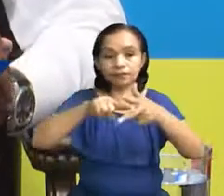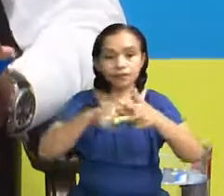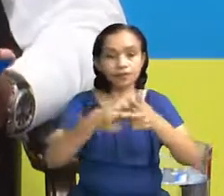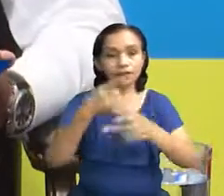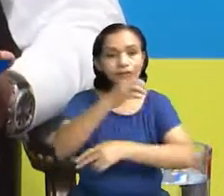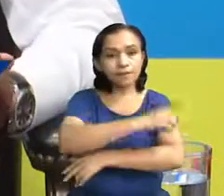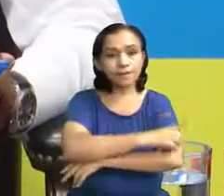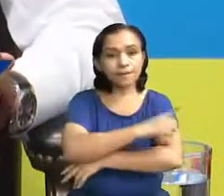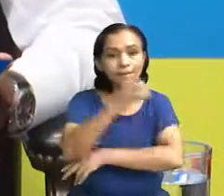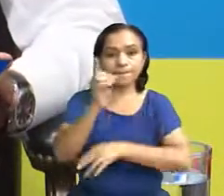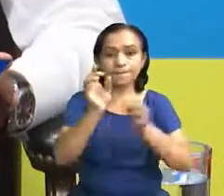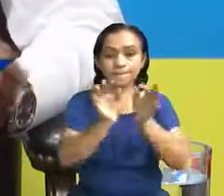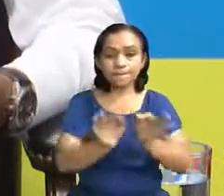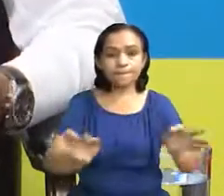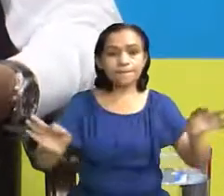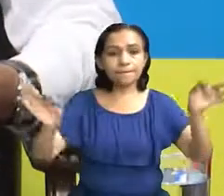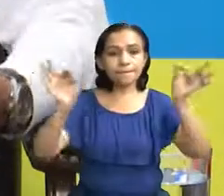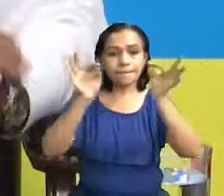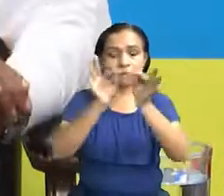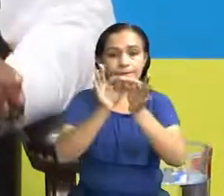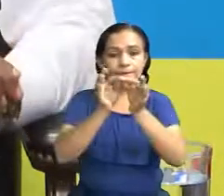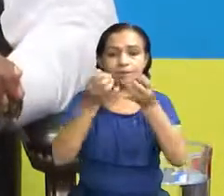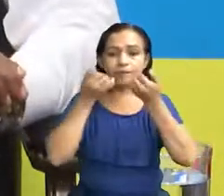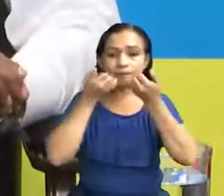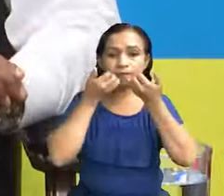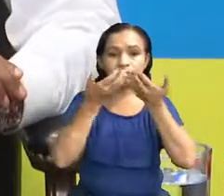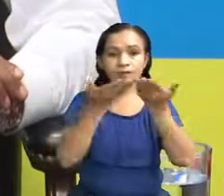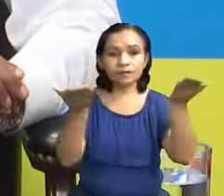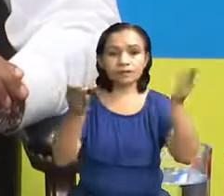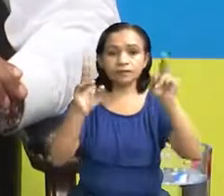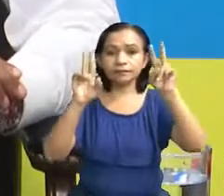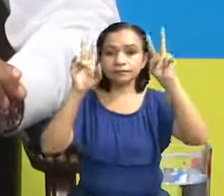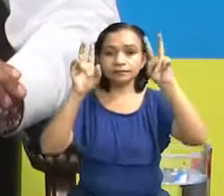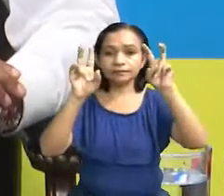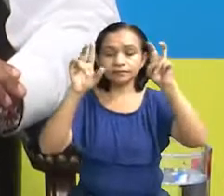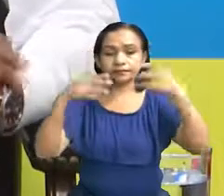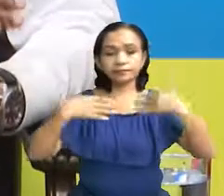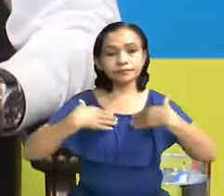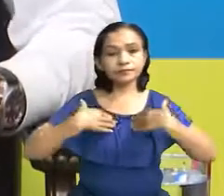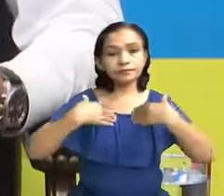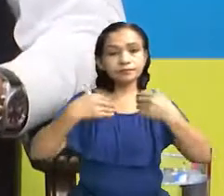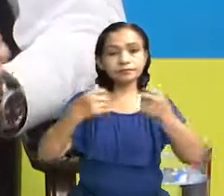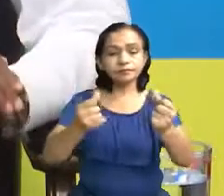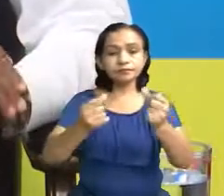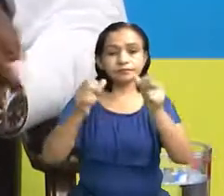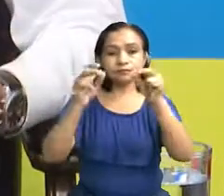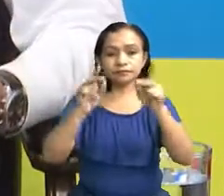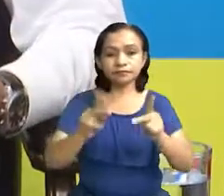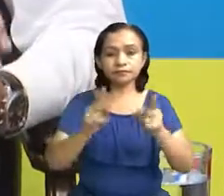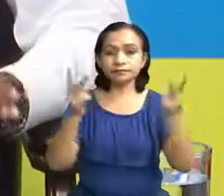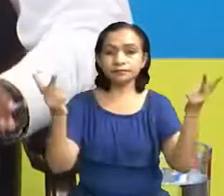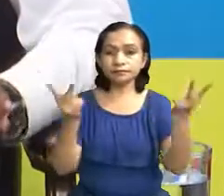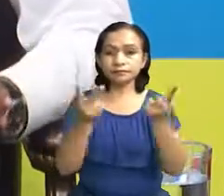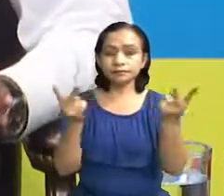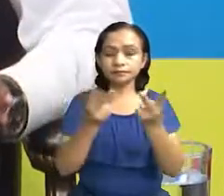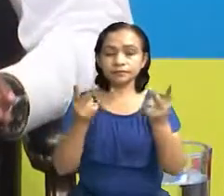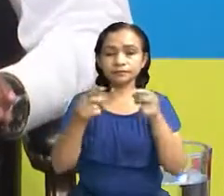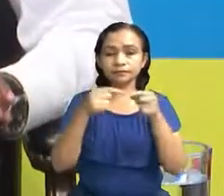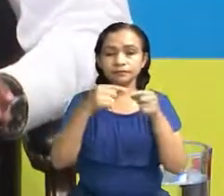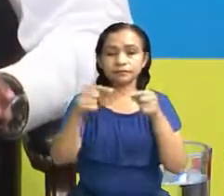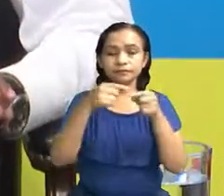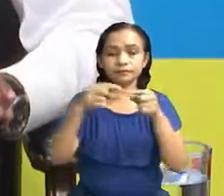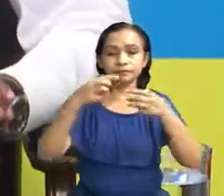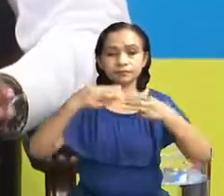día con una importante noticia que tiene que ver con el tema de salud, y es que los ciudadanos, los habitantes del municipio